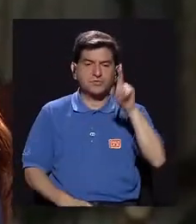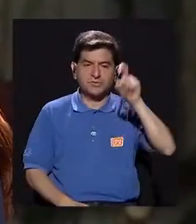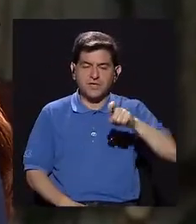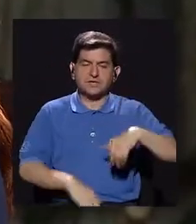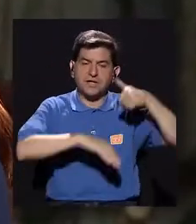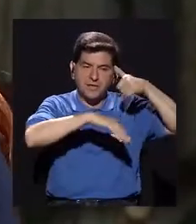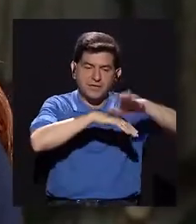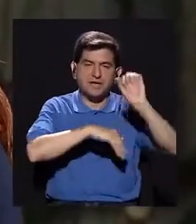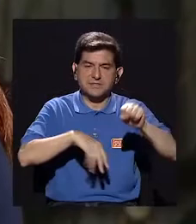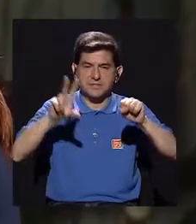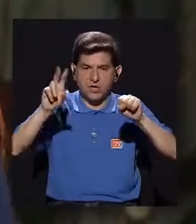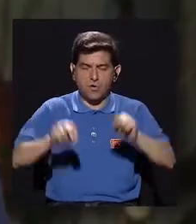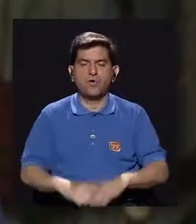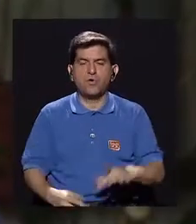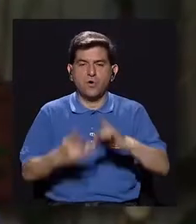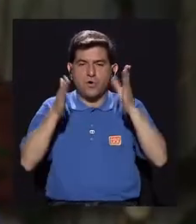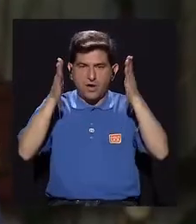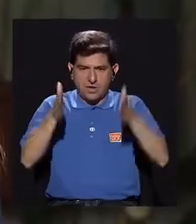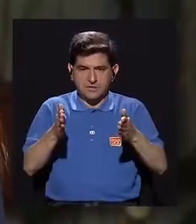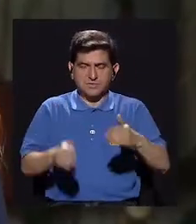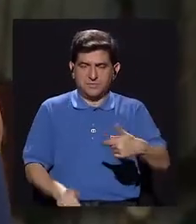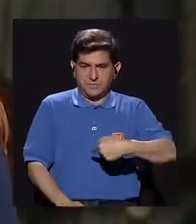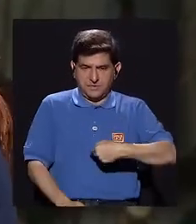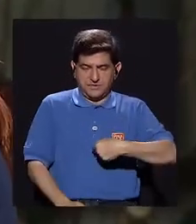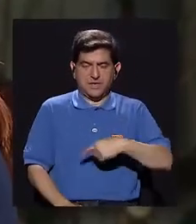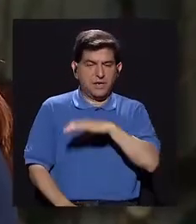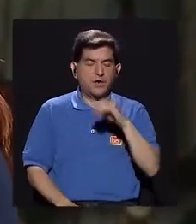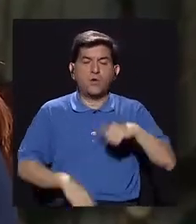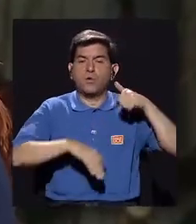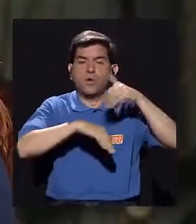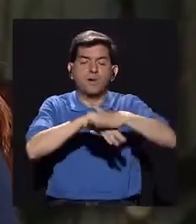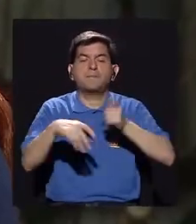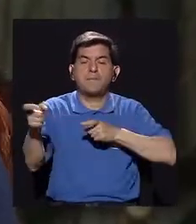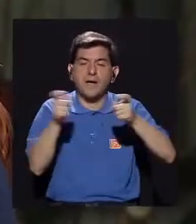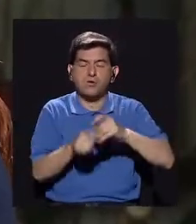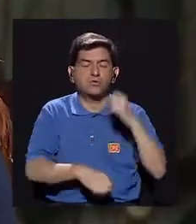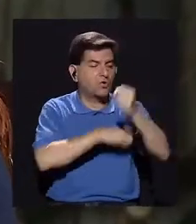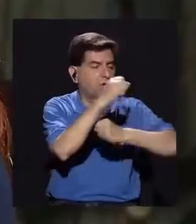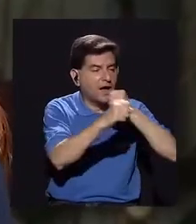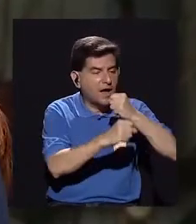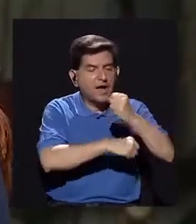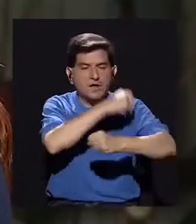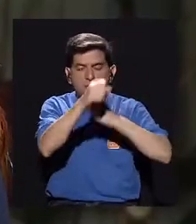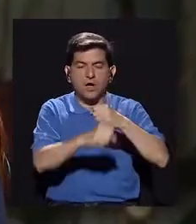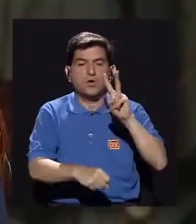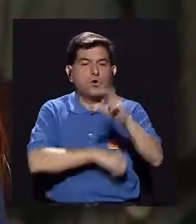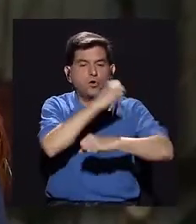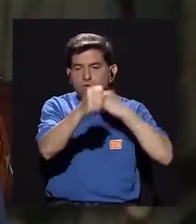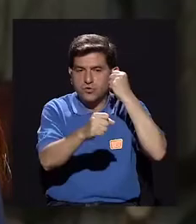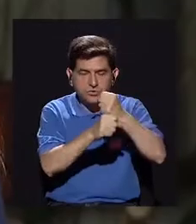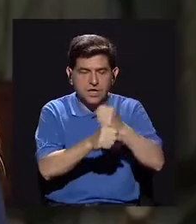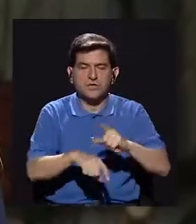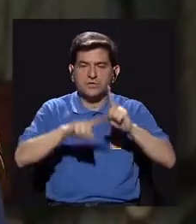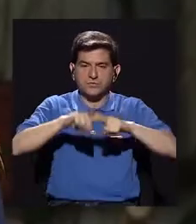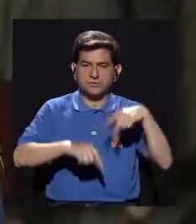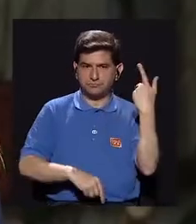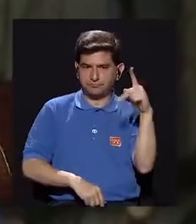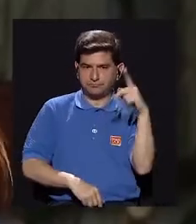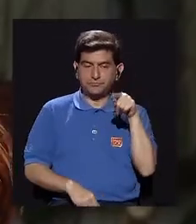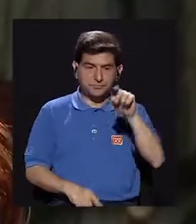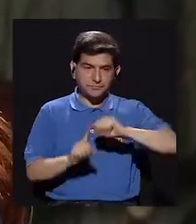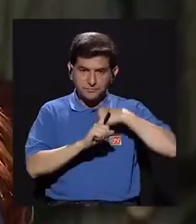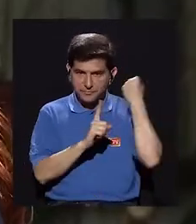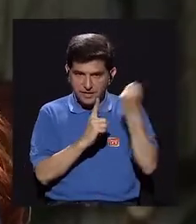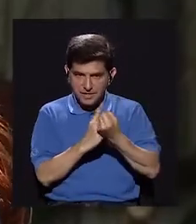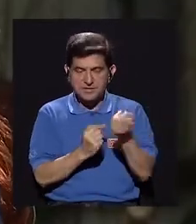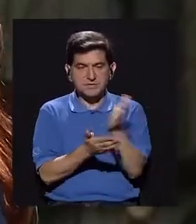si usted debe ser referido o no al gastroenterólogo y si no, él le va a mandar, digamos, un control cada año, cada dos años, según el riesgo.